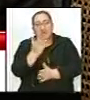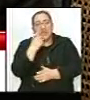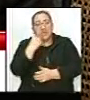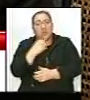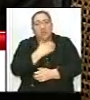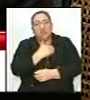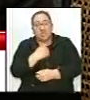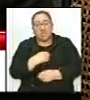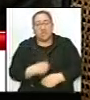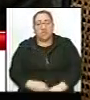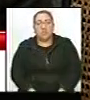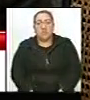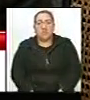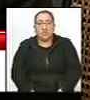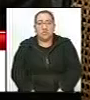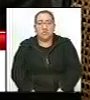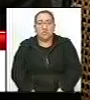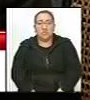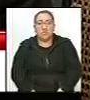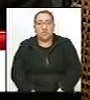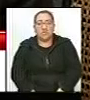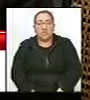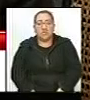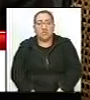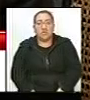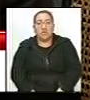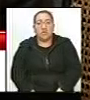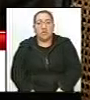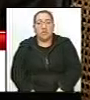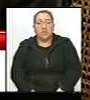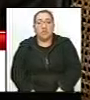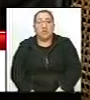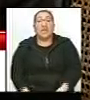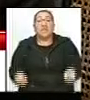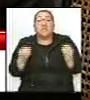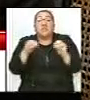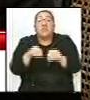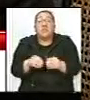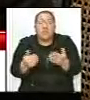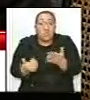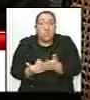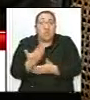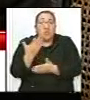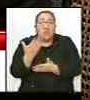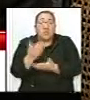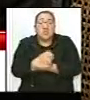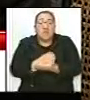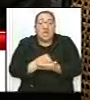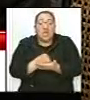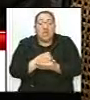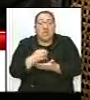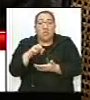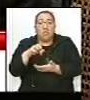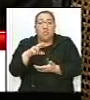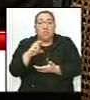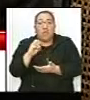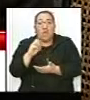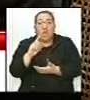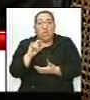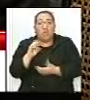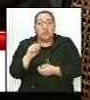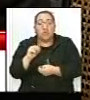señor ministro, señor presidente, es que se implementen centros de producción